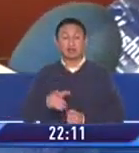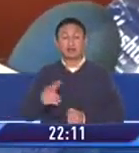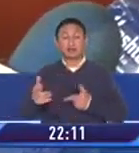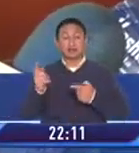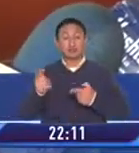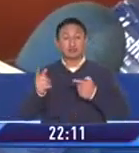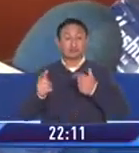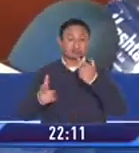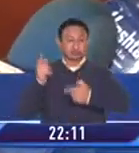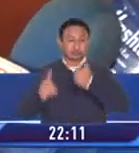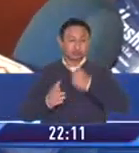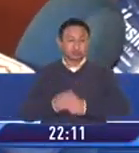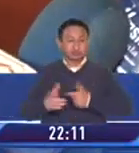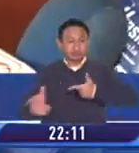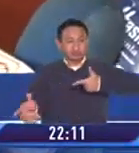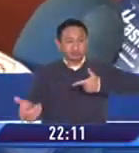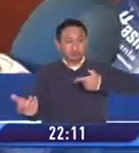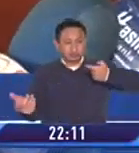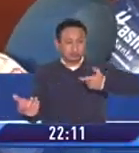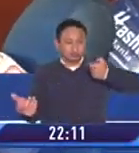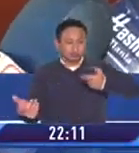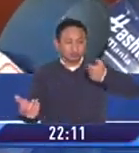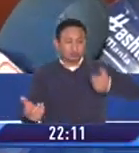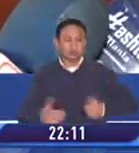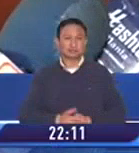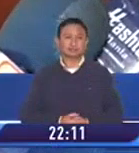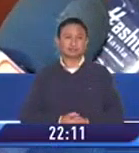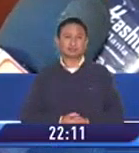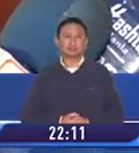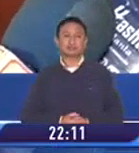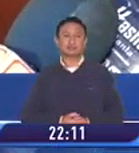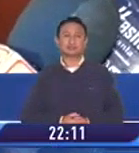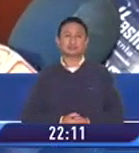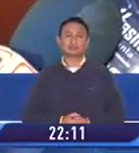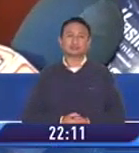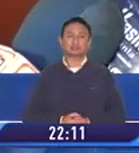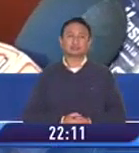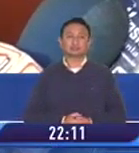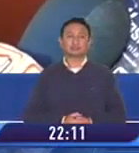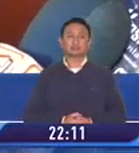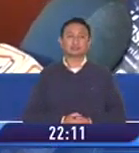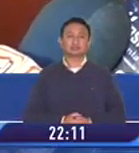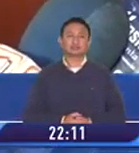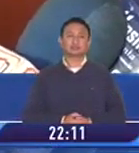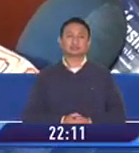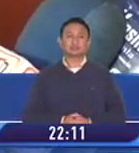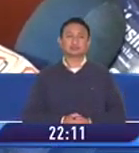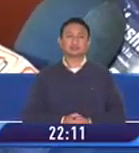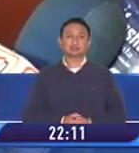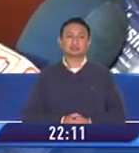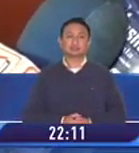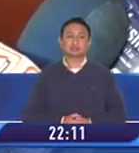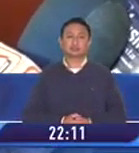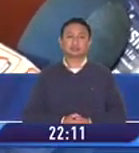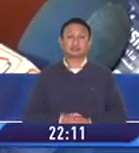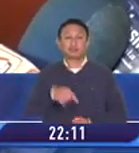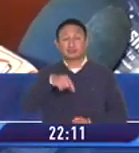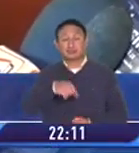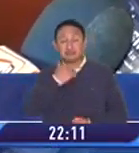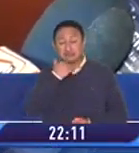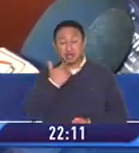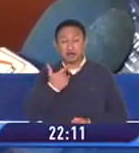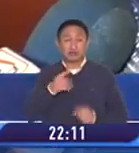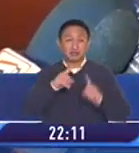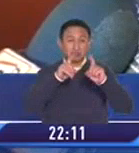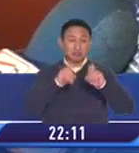de arma de fuego, tanto de arma larga como de 9 milímetros pistola. Asimismo, según lo que en algo se pudo recabar